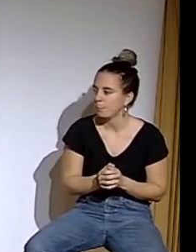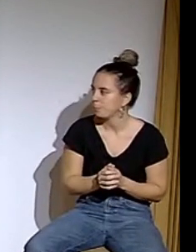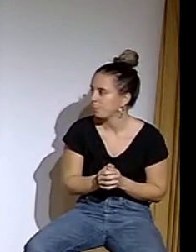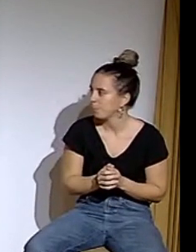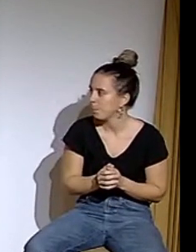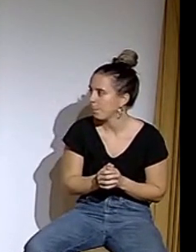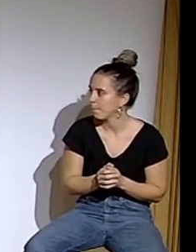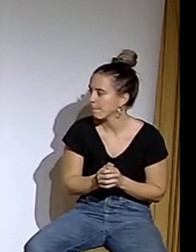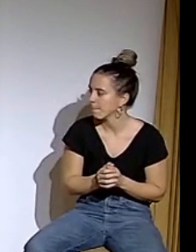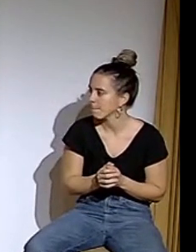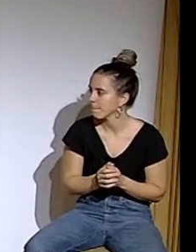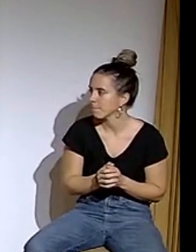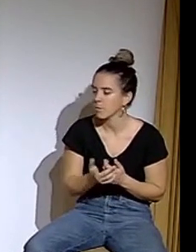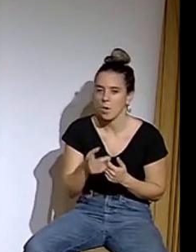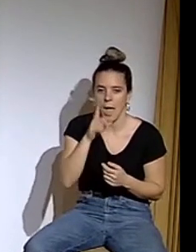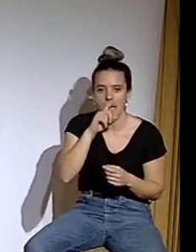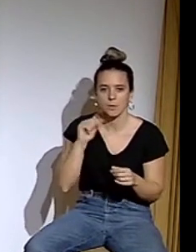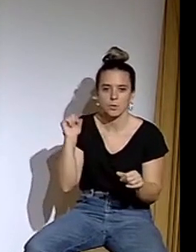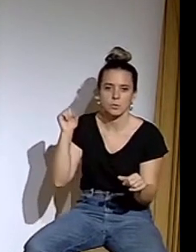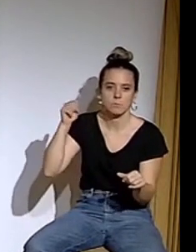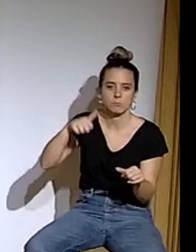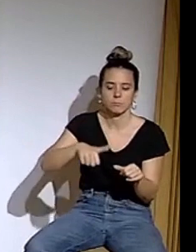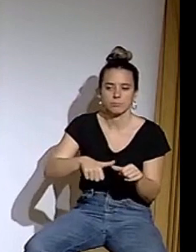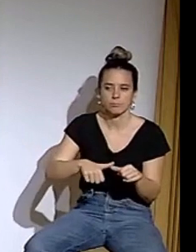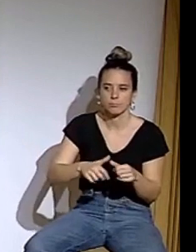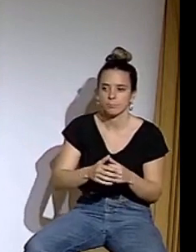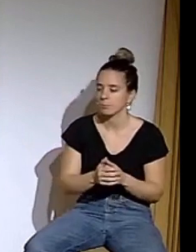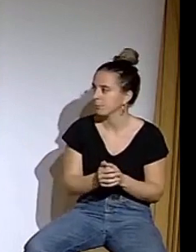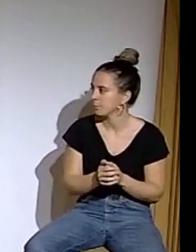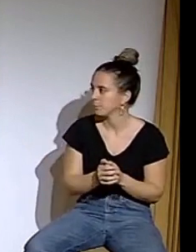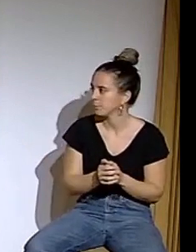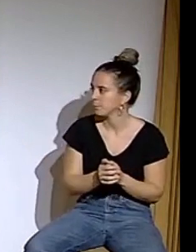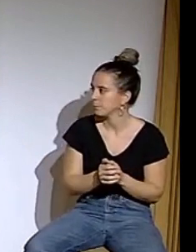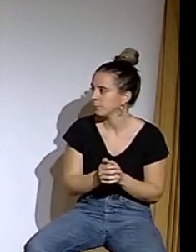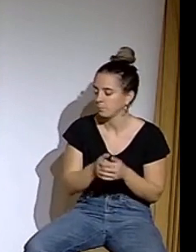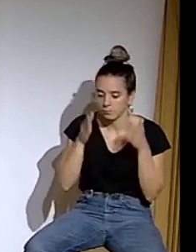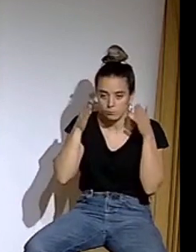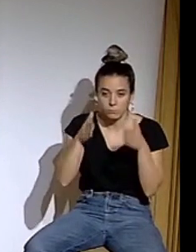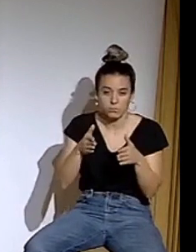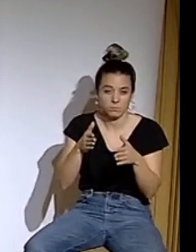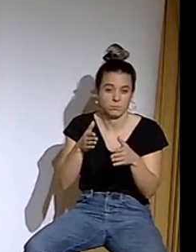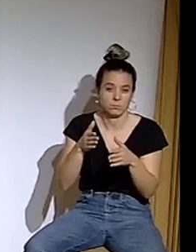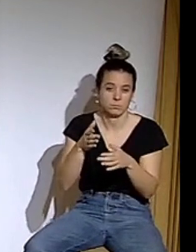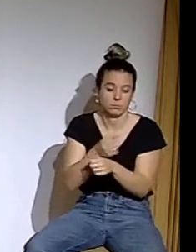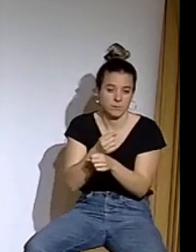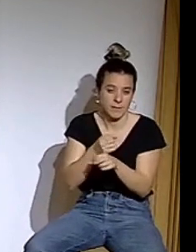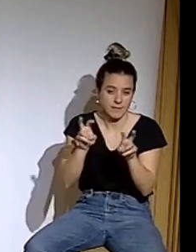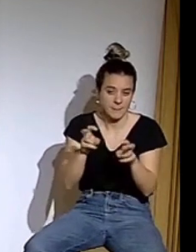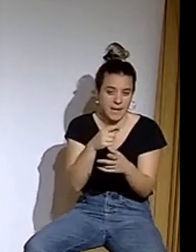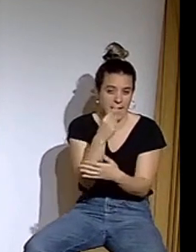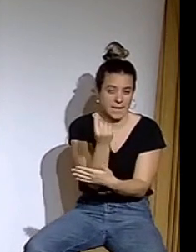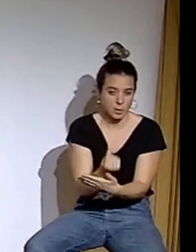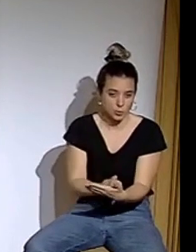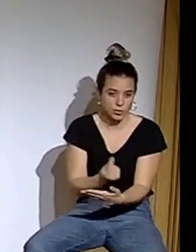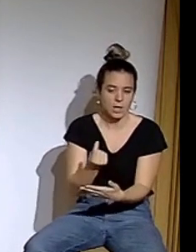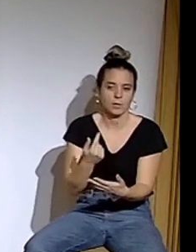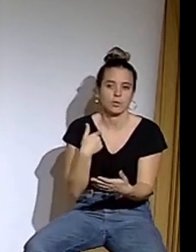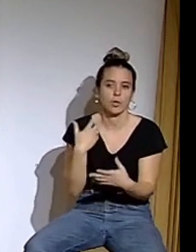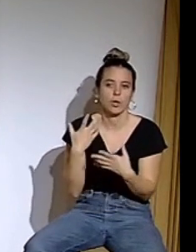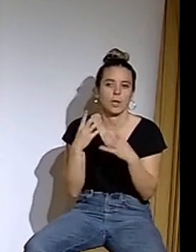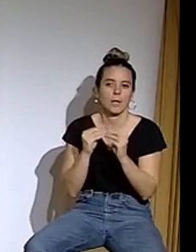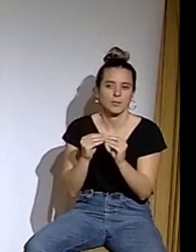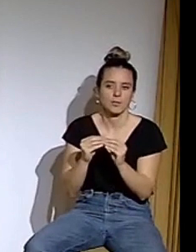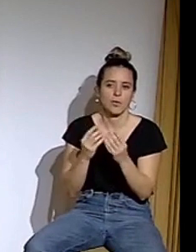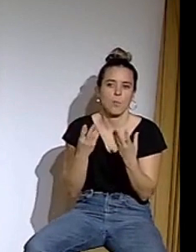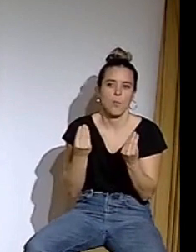Bueno desde hace muchos años Yo me dedico a pues al tema de Pues eso ilustrar he hecho muchos carteles para muchas